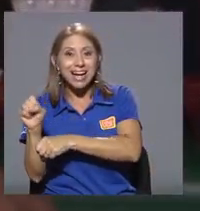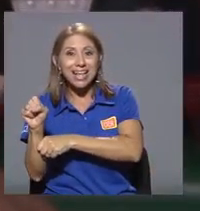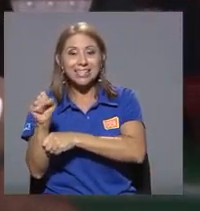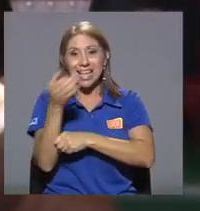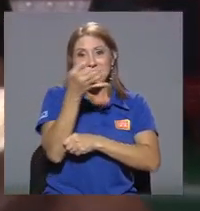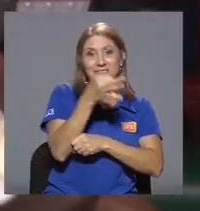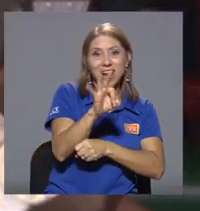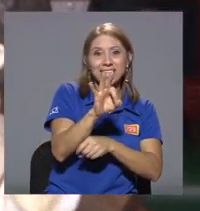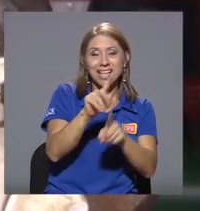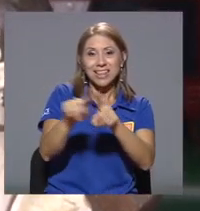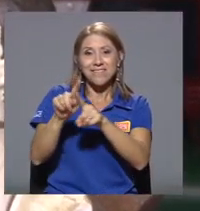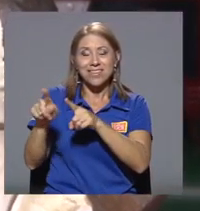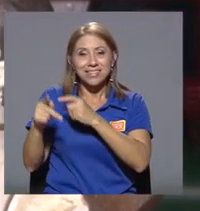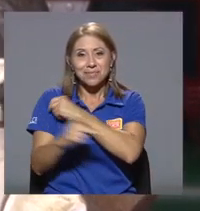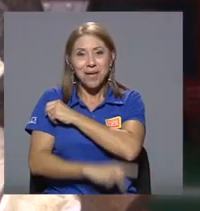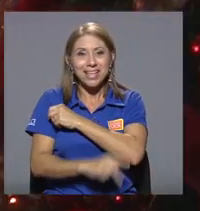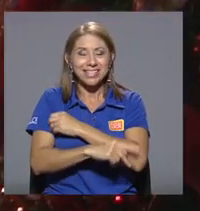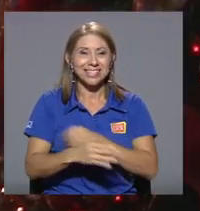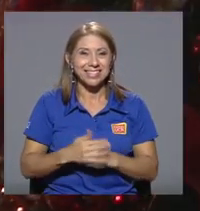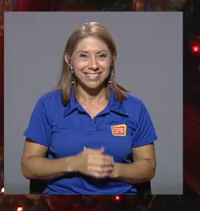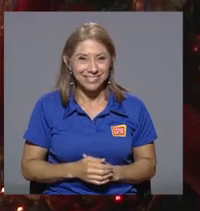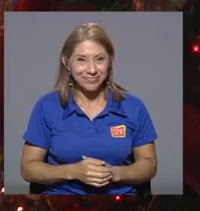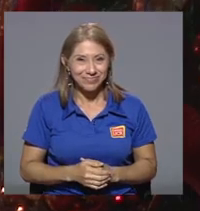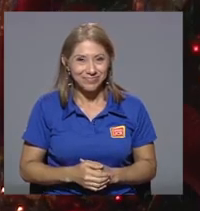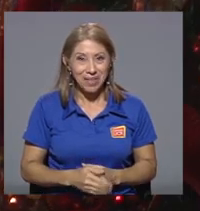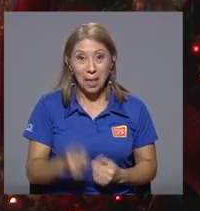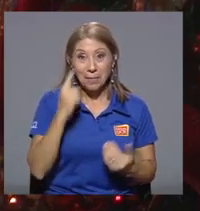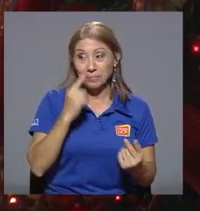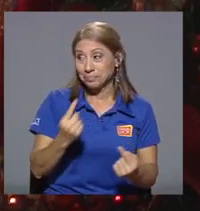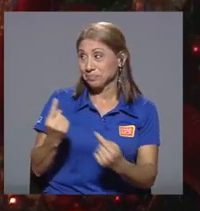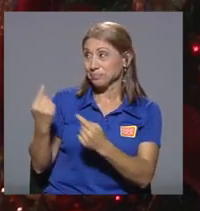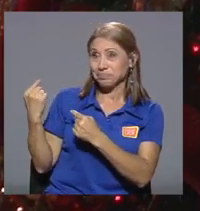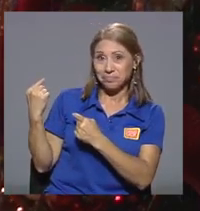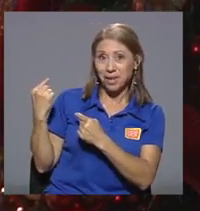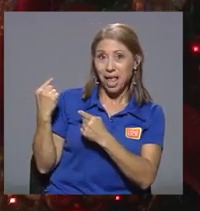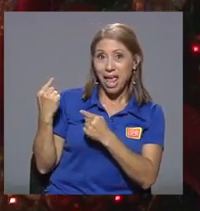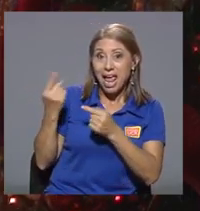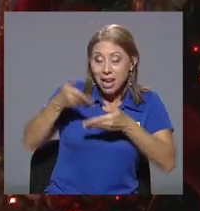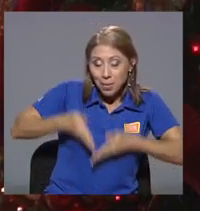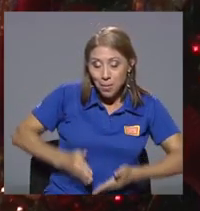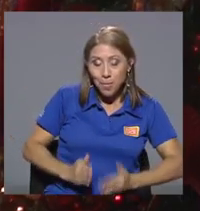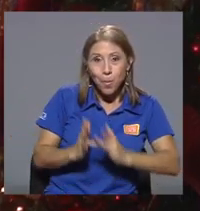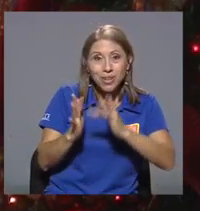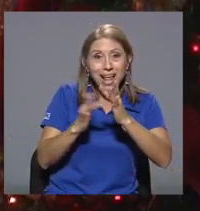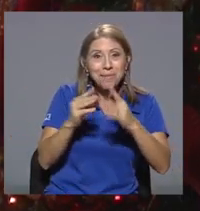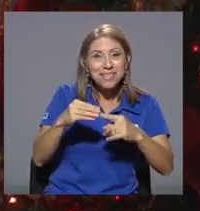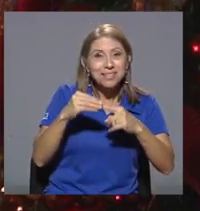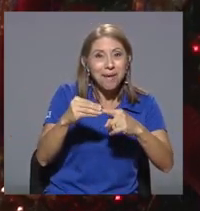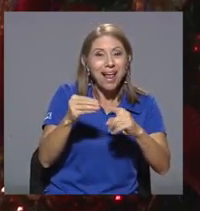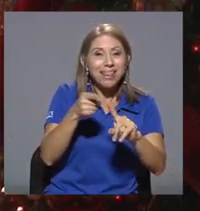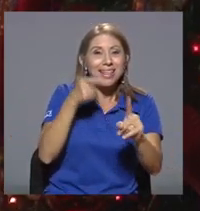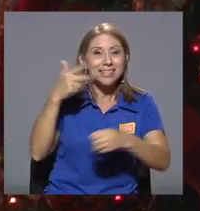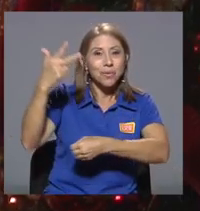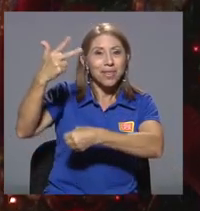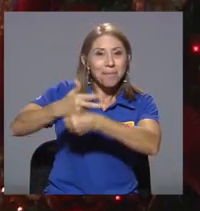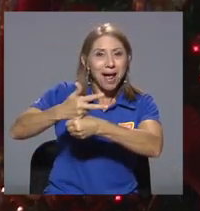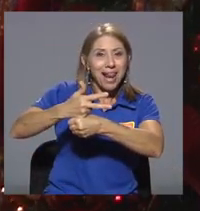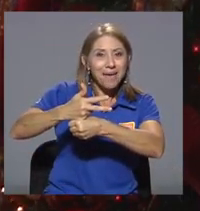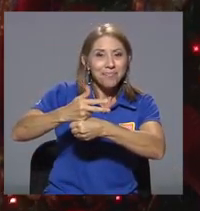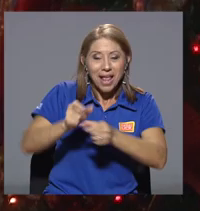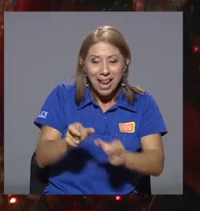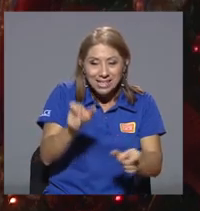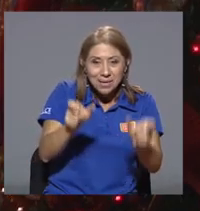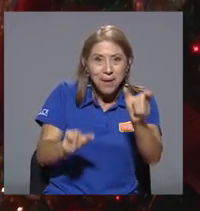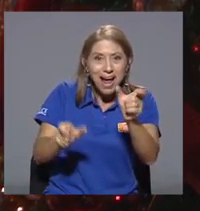otros países. Detrás de mí está el portal principal, viene de Guatemala, las imágenes son talladas